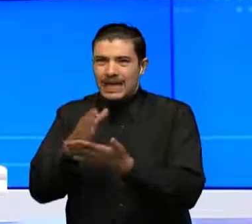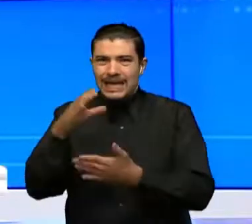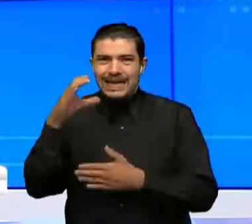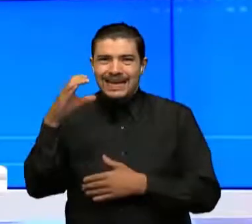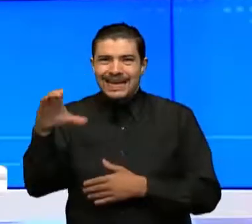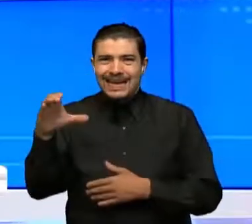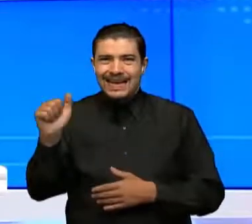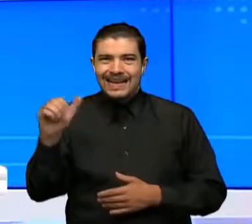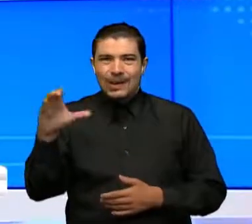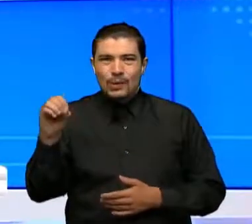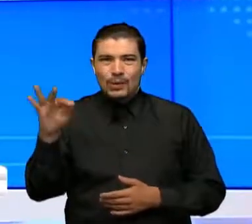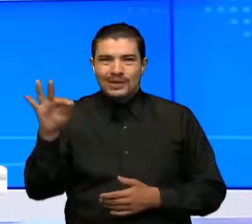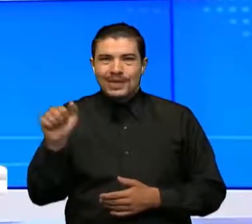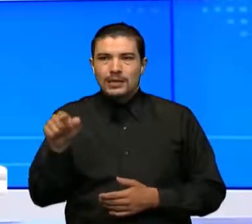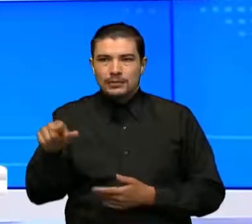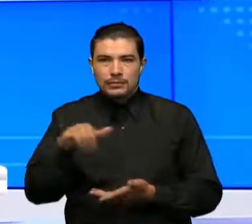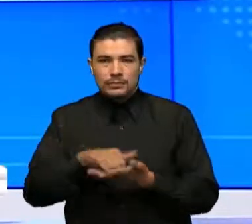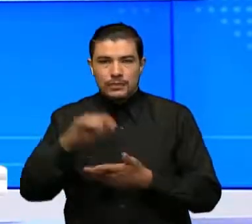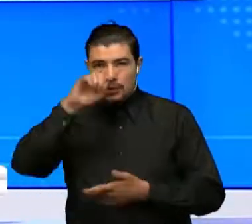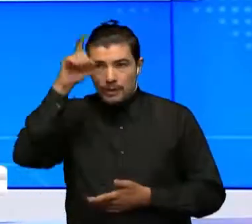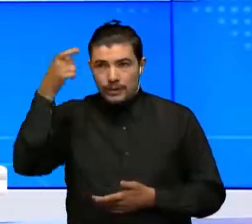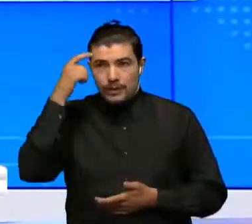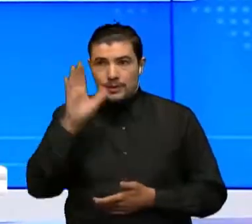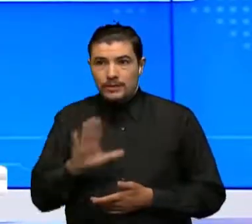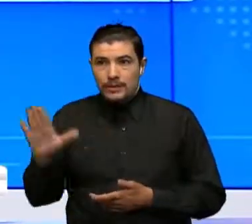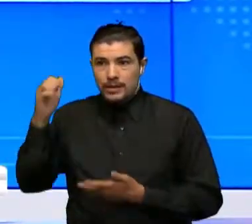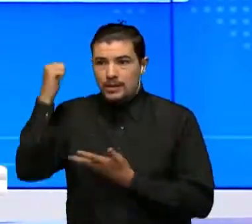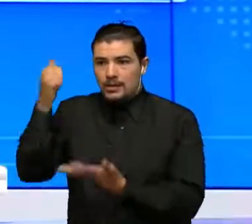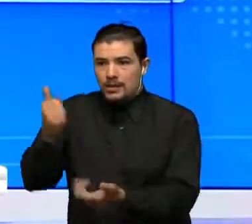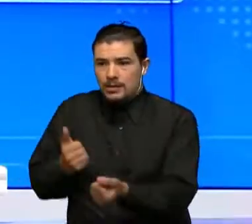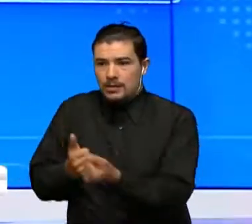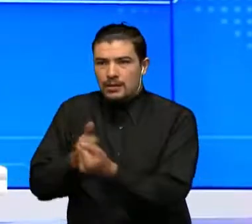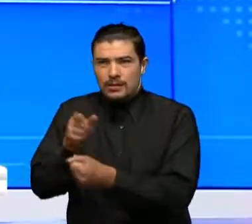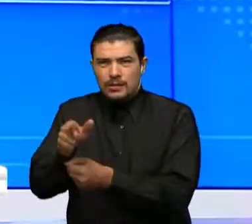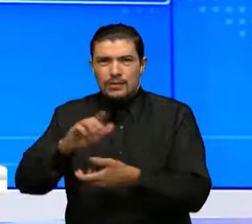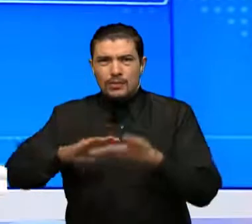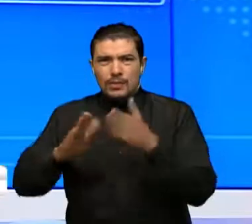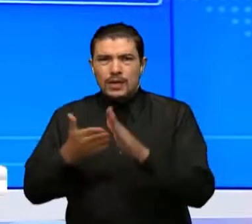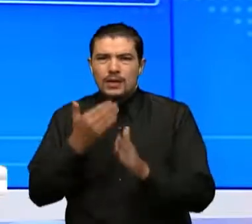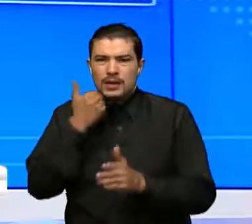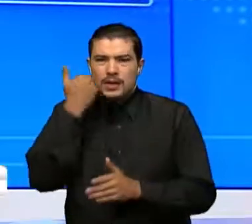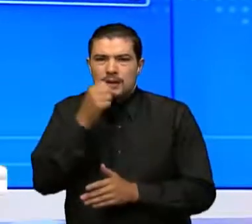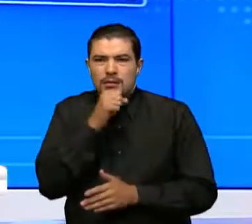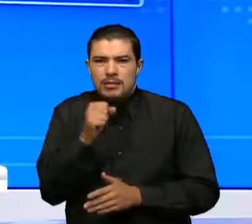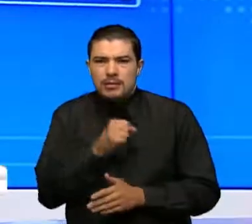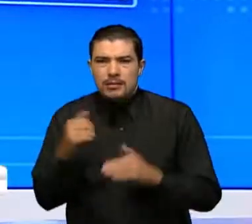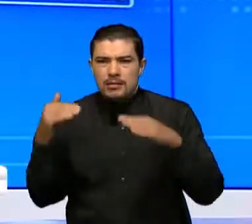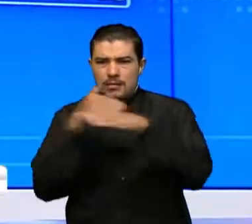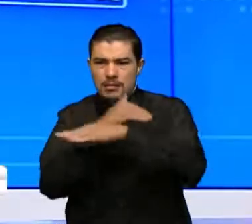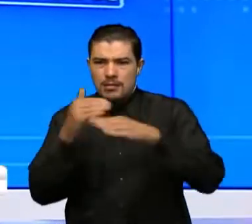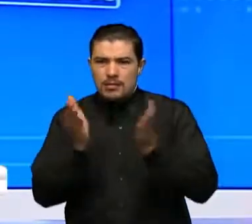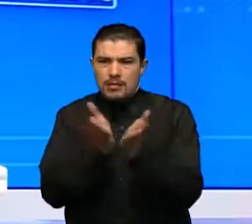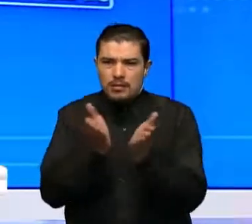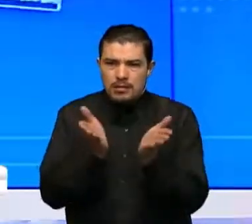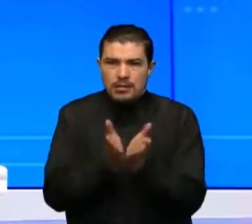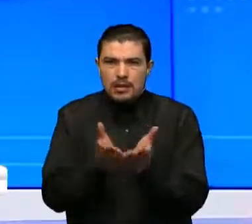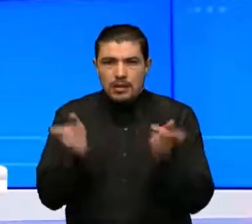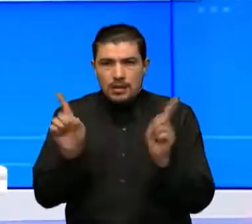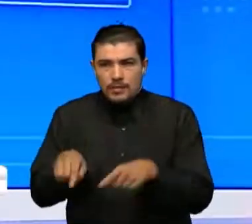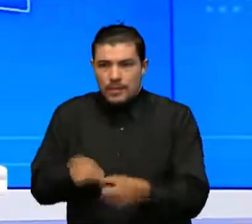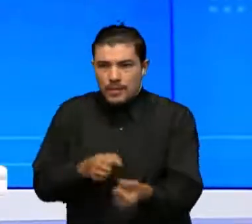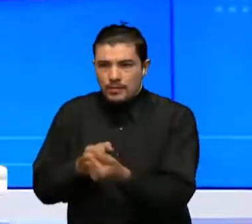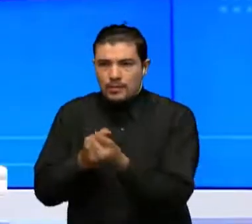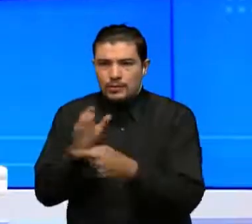gobierno departamental de Norte de Santander allí realizó inversiones en la población adulto mayor en vías, conectividad, educación y apoyo